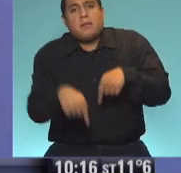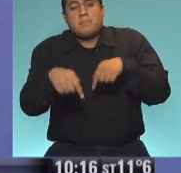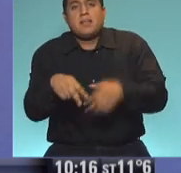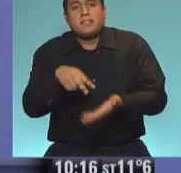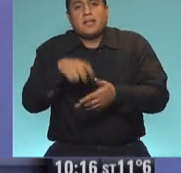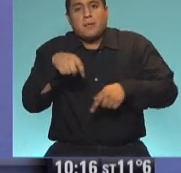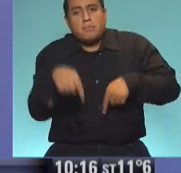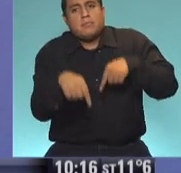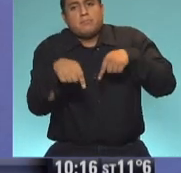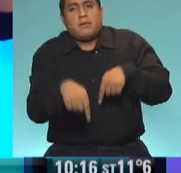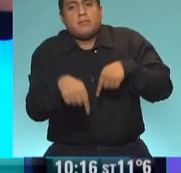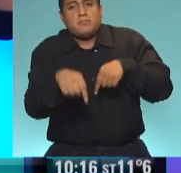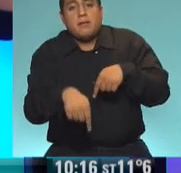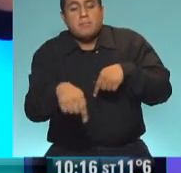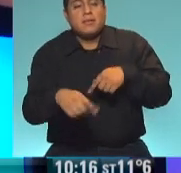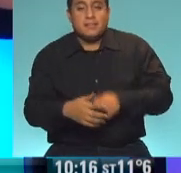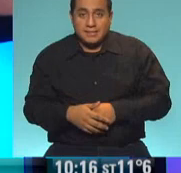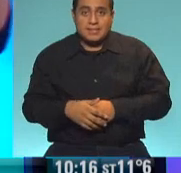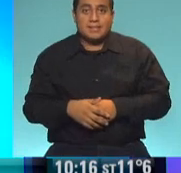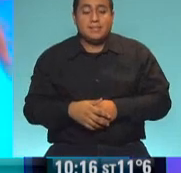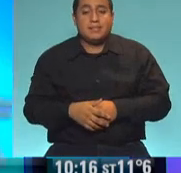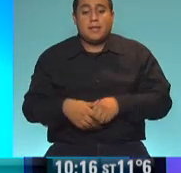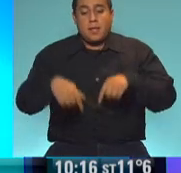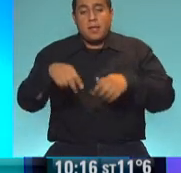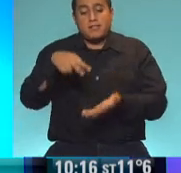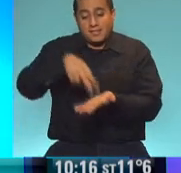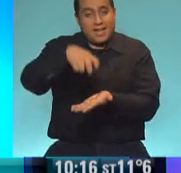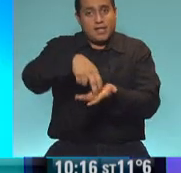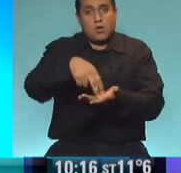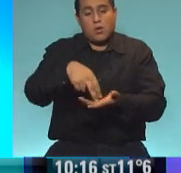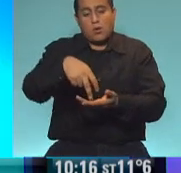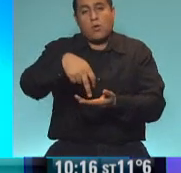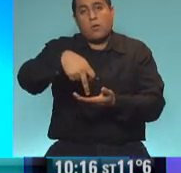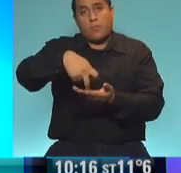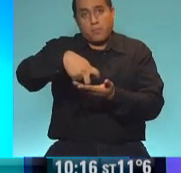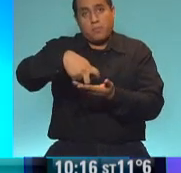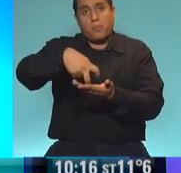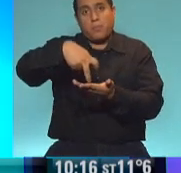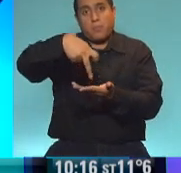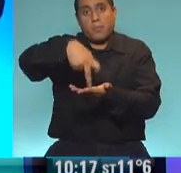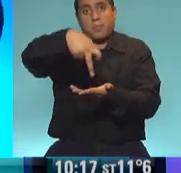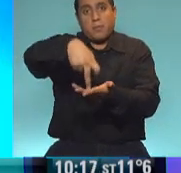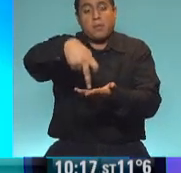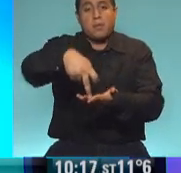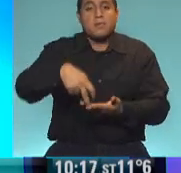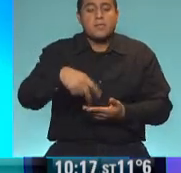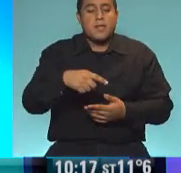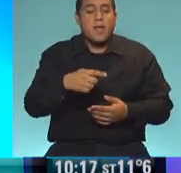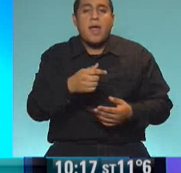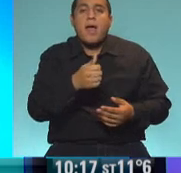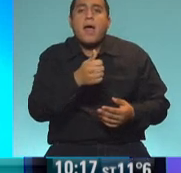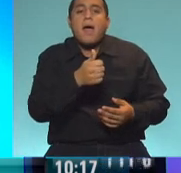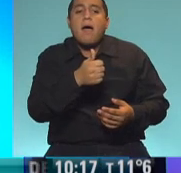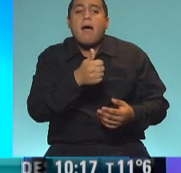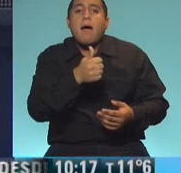Derecho, derecho, siempre en un pie. El mar lo moja y él trata de pisarle la